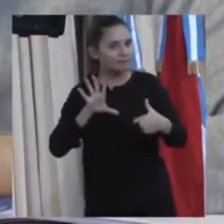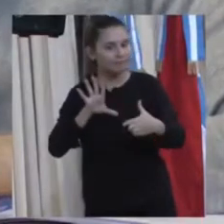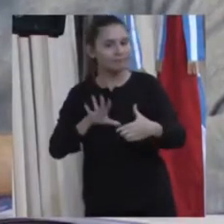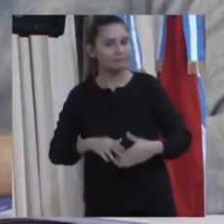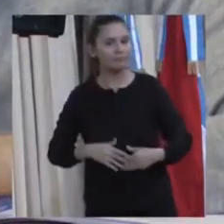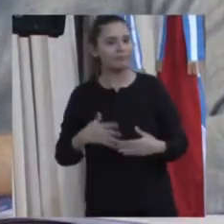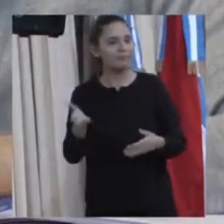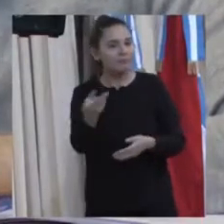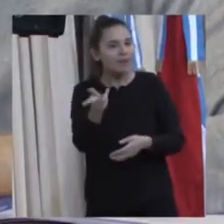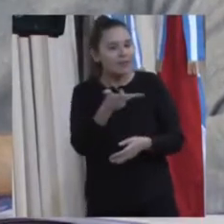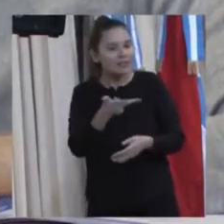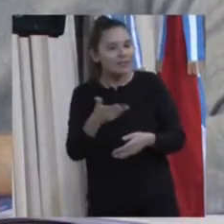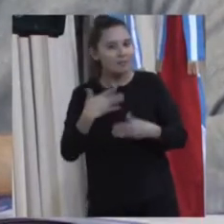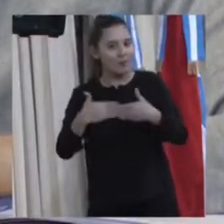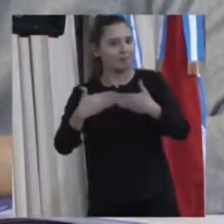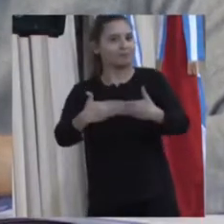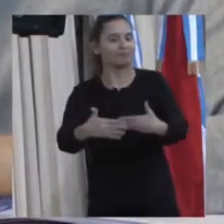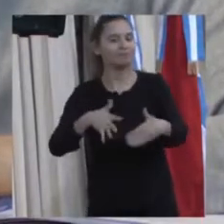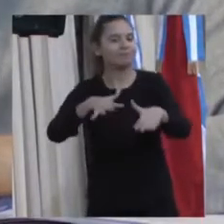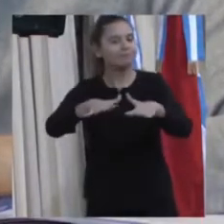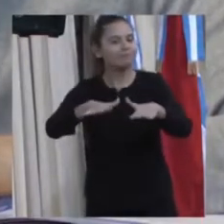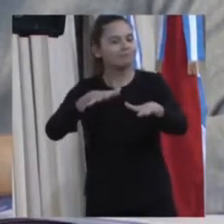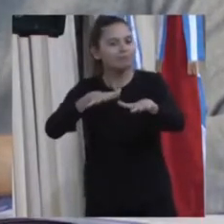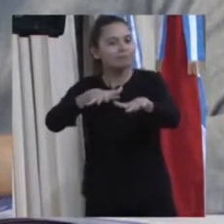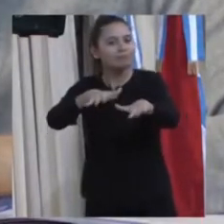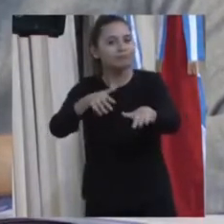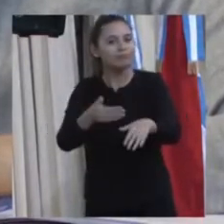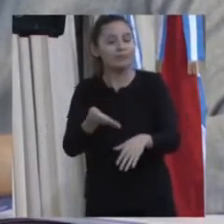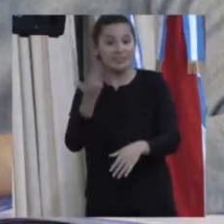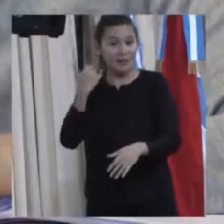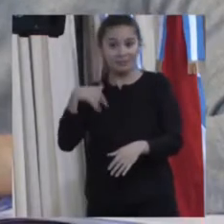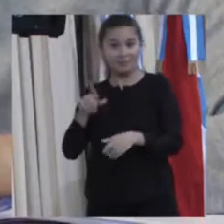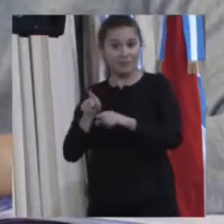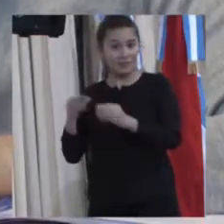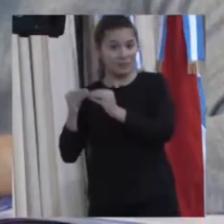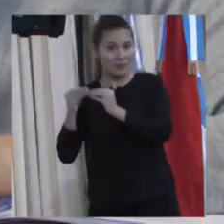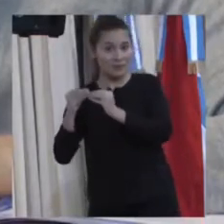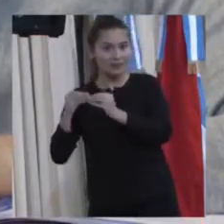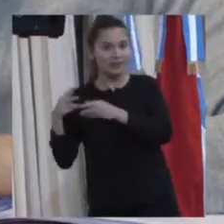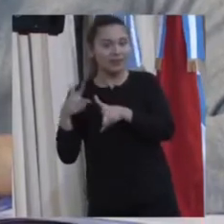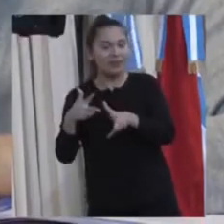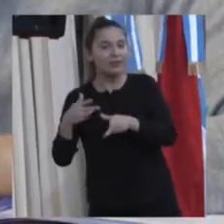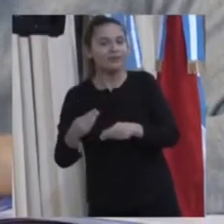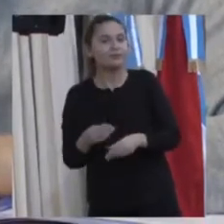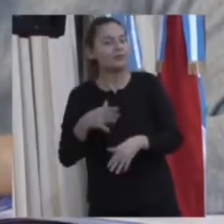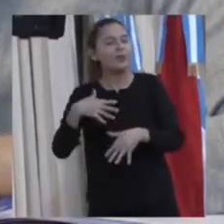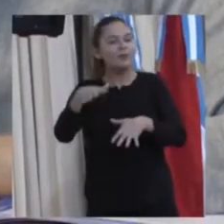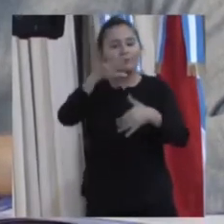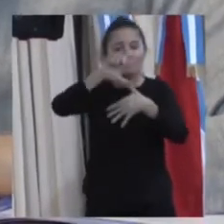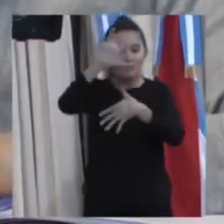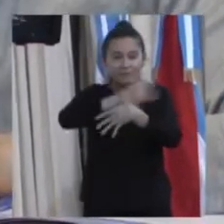para iniciar una serie de revueltas y luchas que, como también ya presentó Natalia, se regaron por cada rincón de